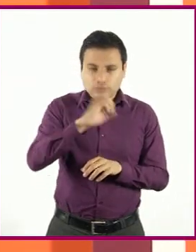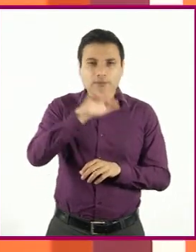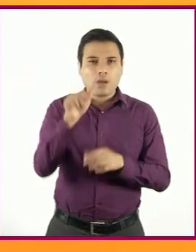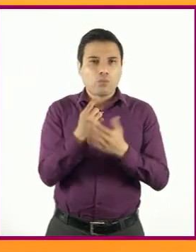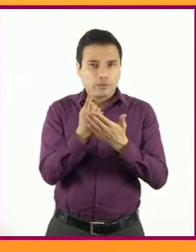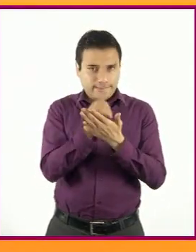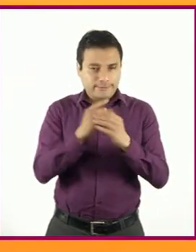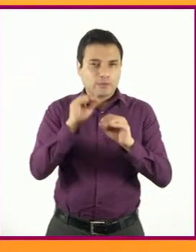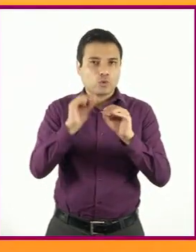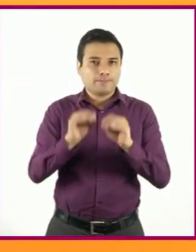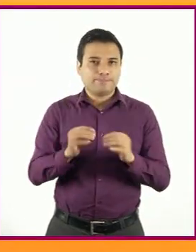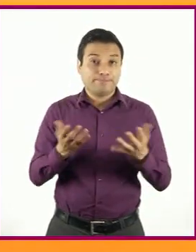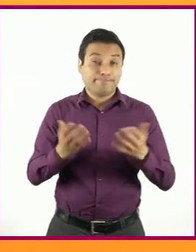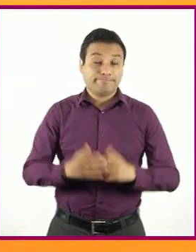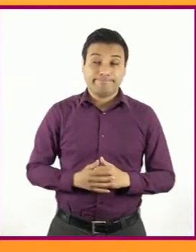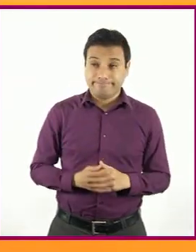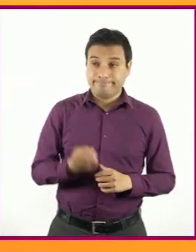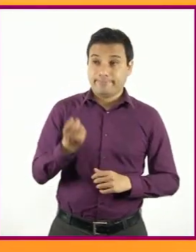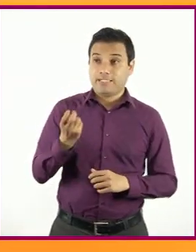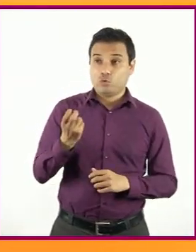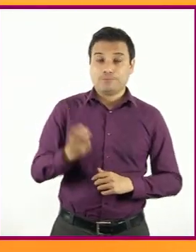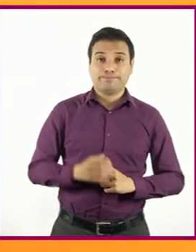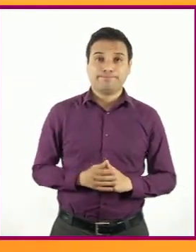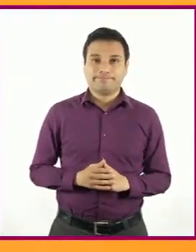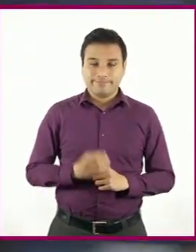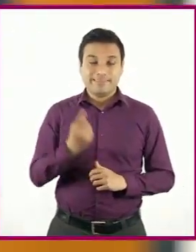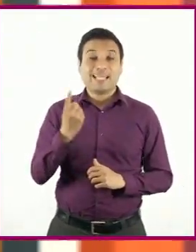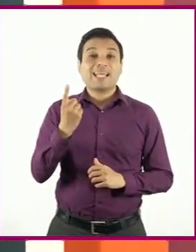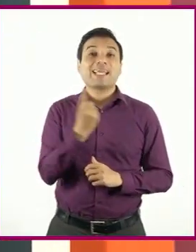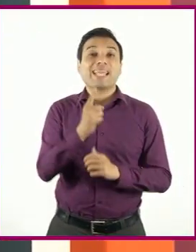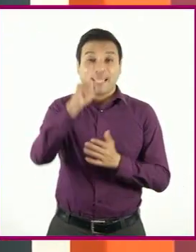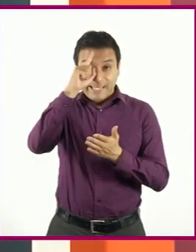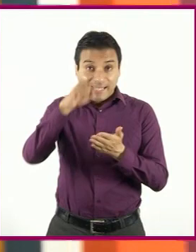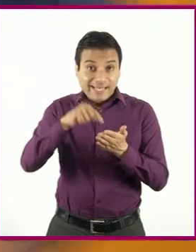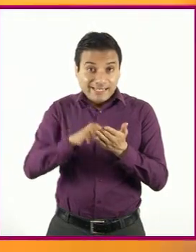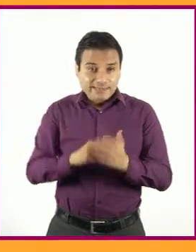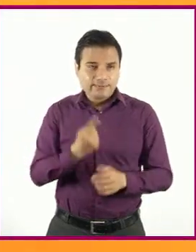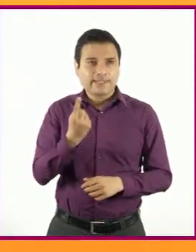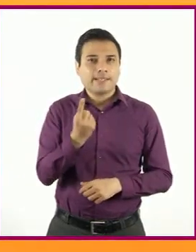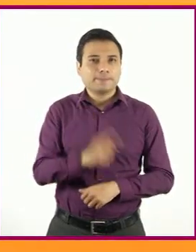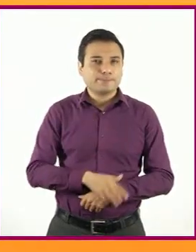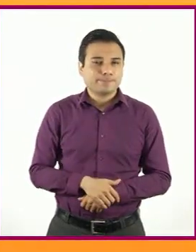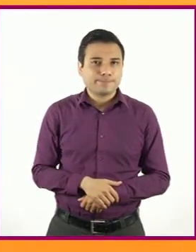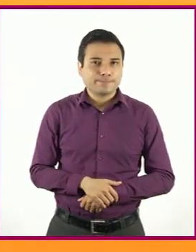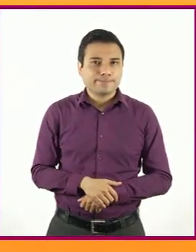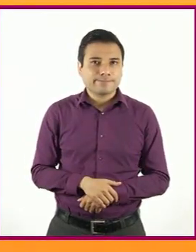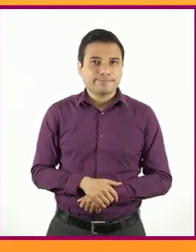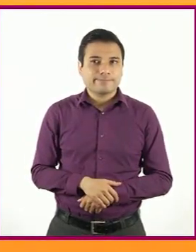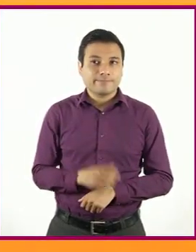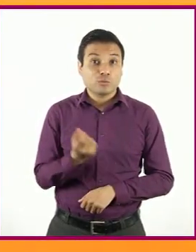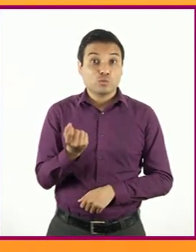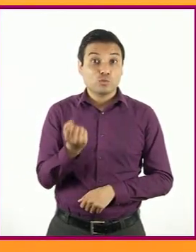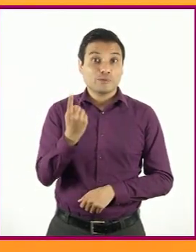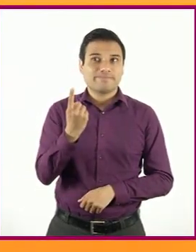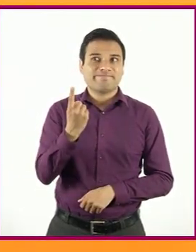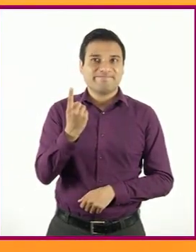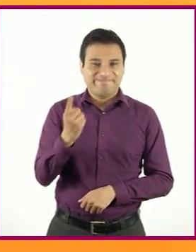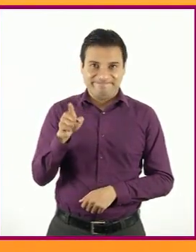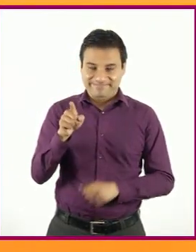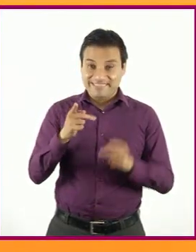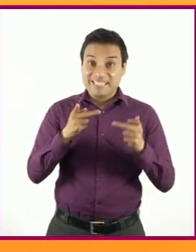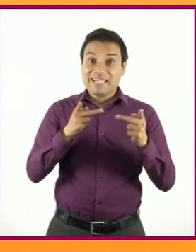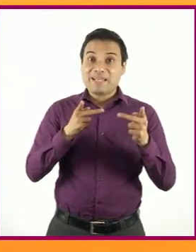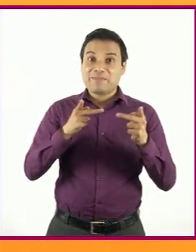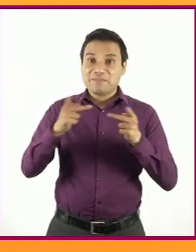dispensador. Precisamente, Roberto. ¿Y qué crees? ¿Qué creo? Alguien nos preparó algo especial para